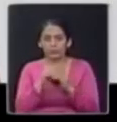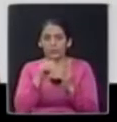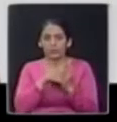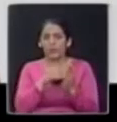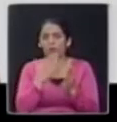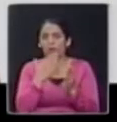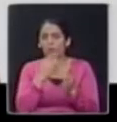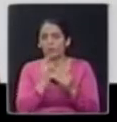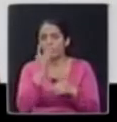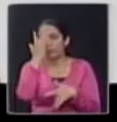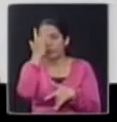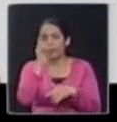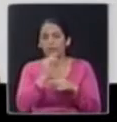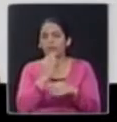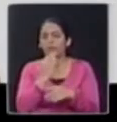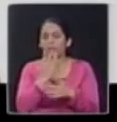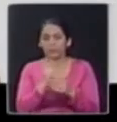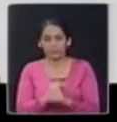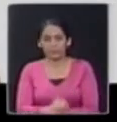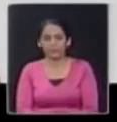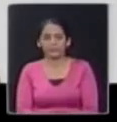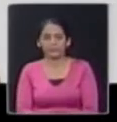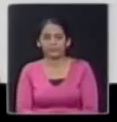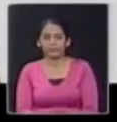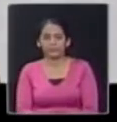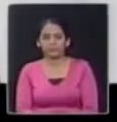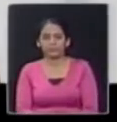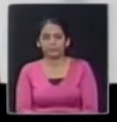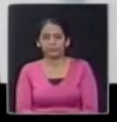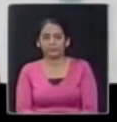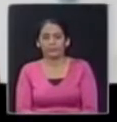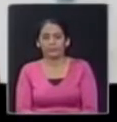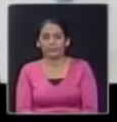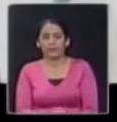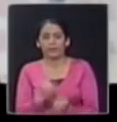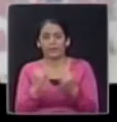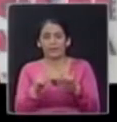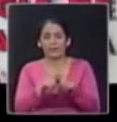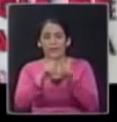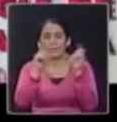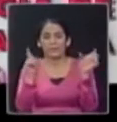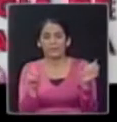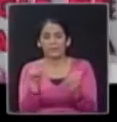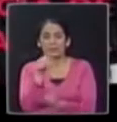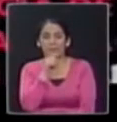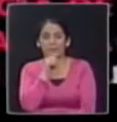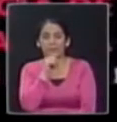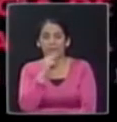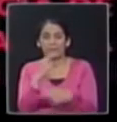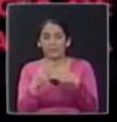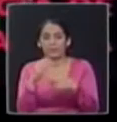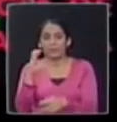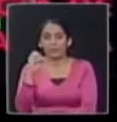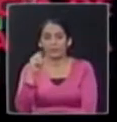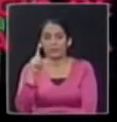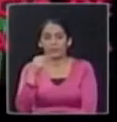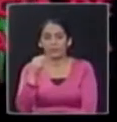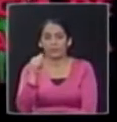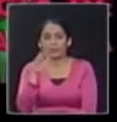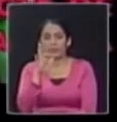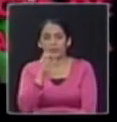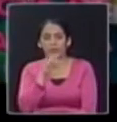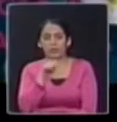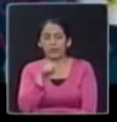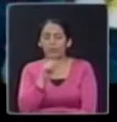unirse, teníamos que buscar un aliado. El aliado que encontramos fue la empresa privada, Colgate específicamente, quien nos abrió